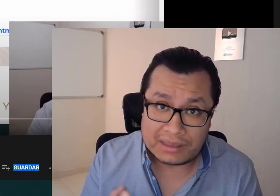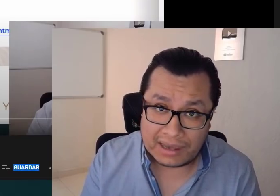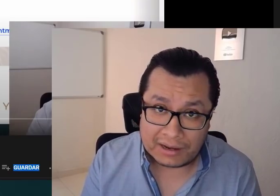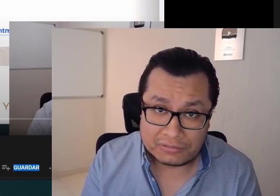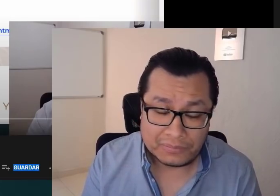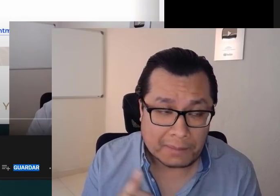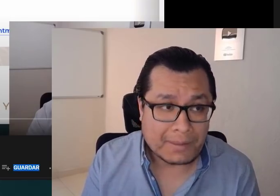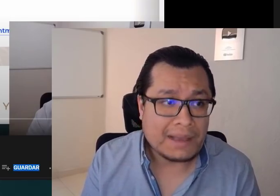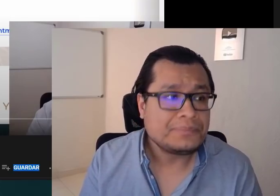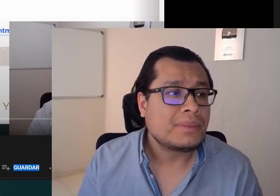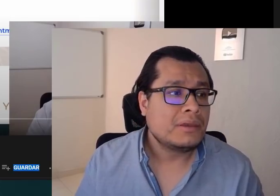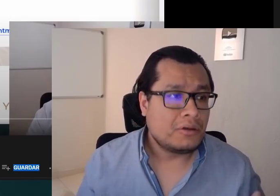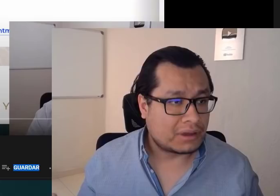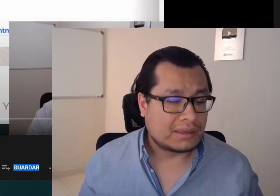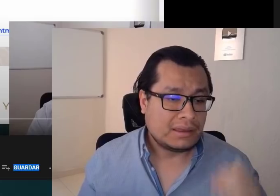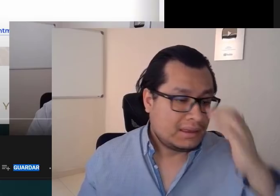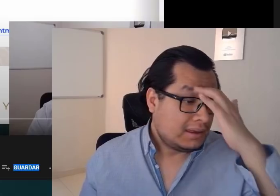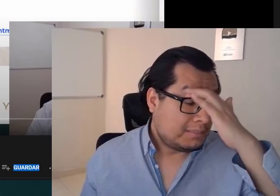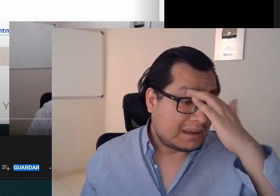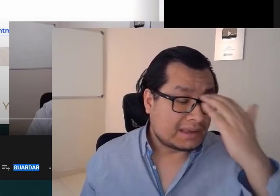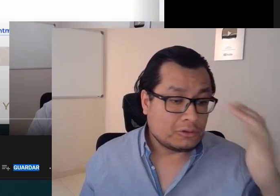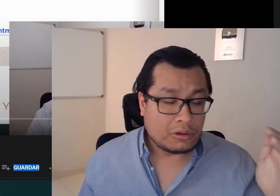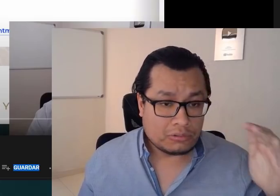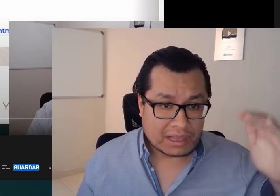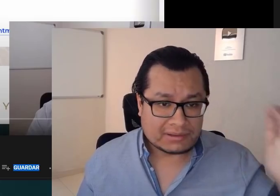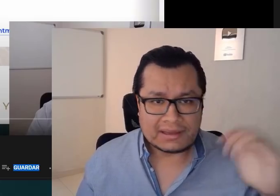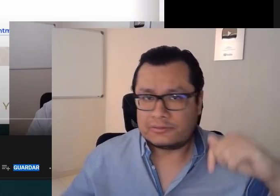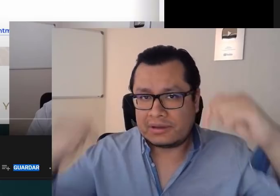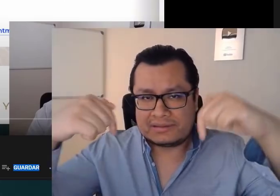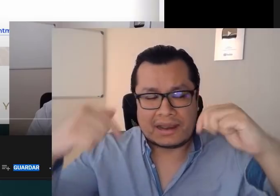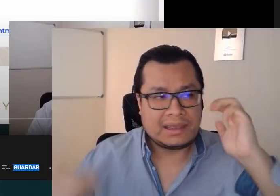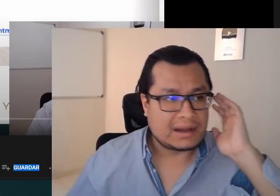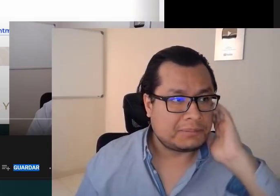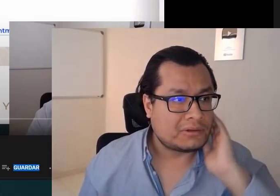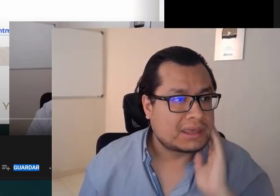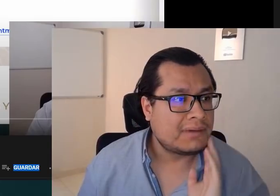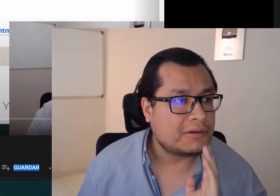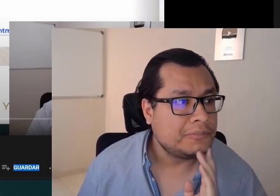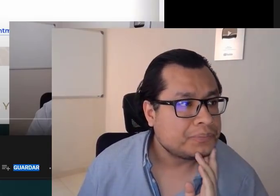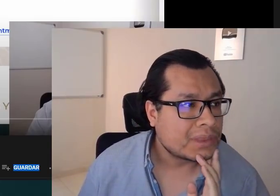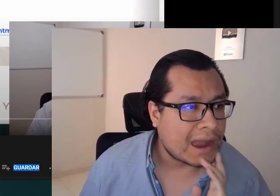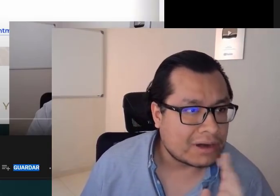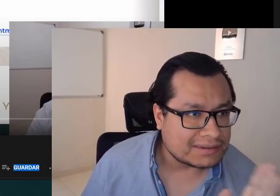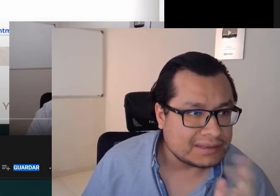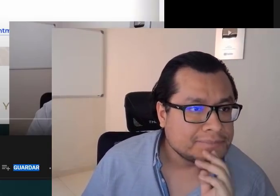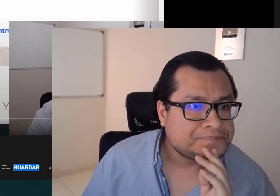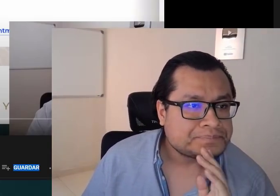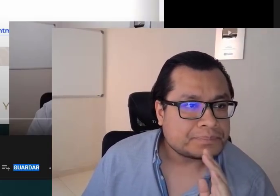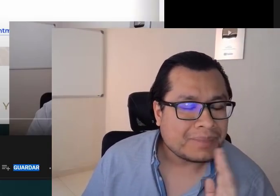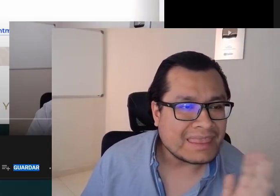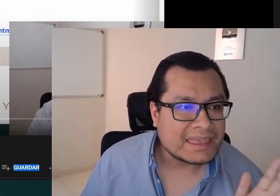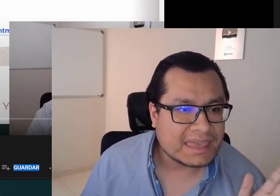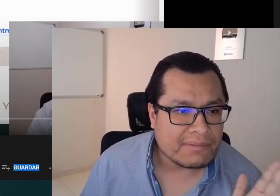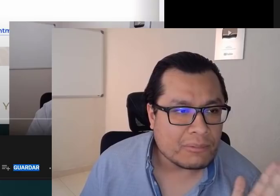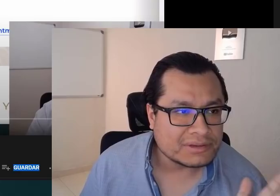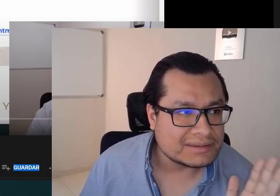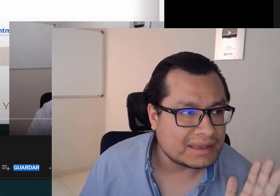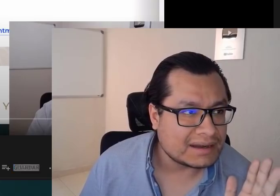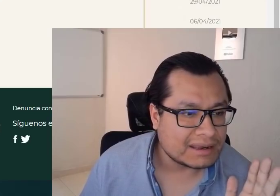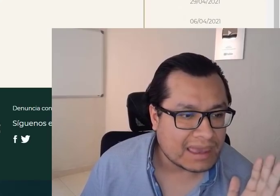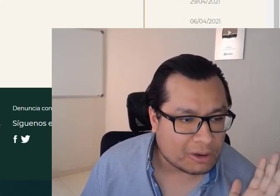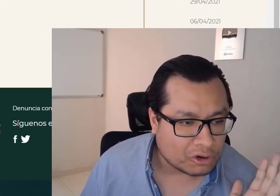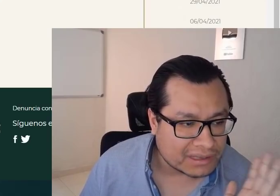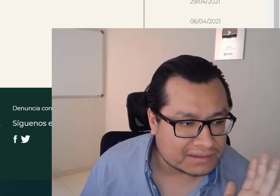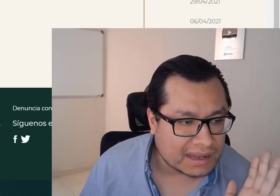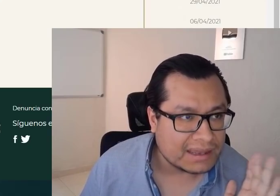que llegaron va ok pasando una vez esto que está la liga repito aquí abajo ahora sí qué vamos a